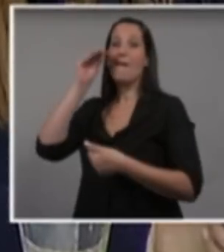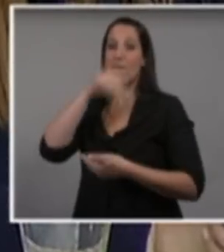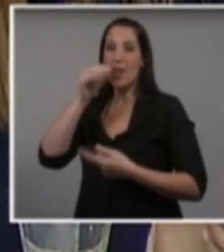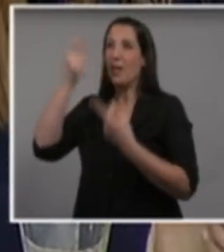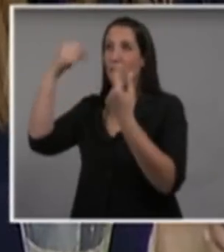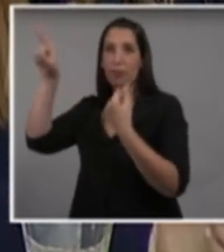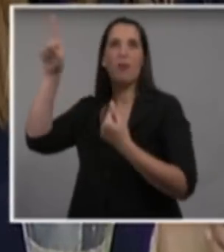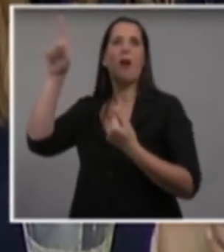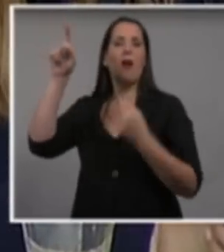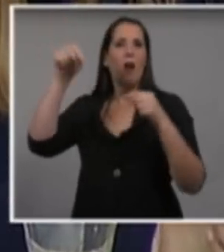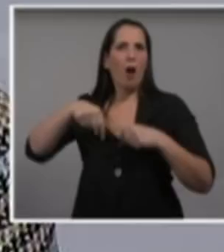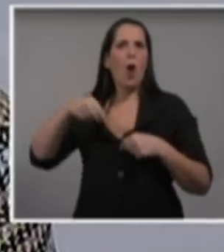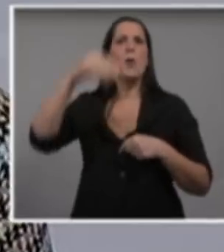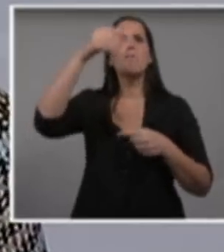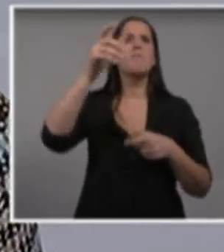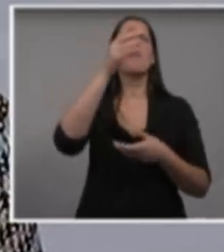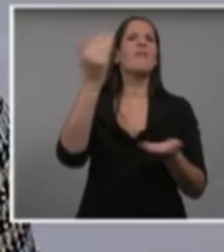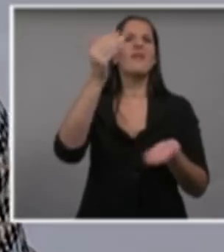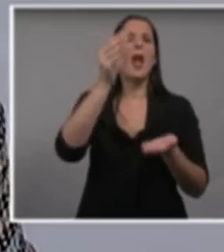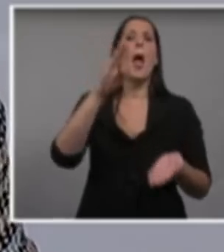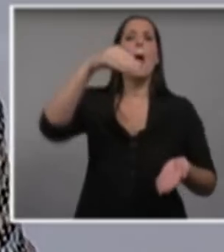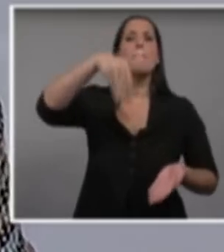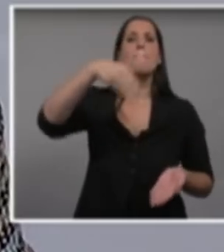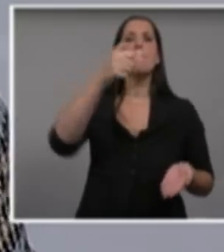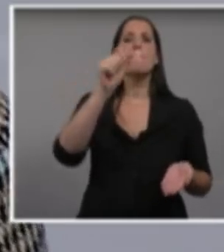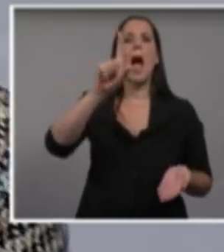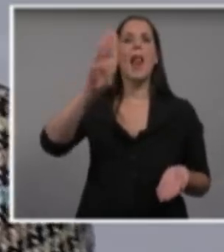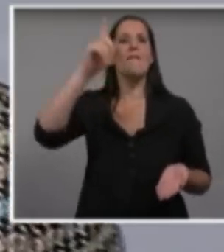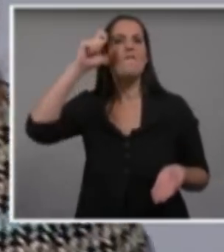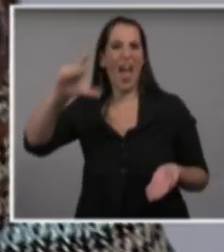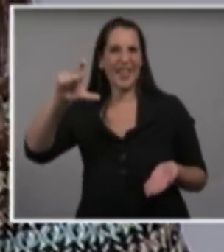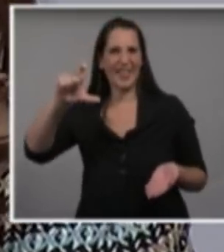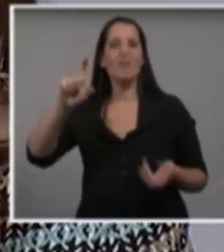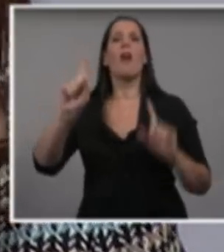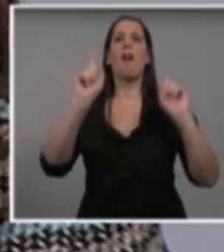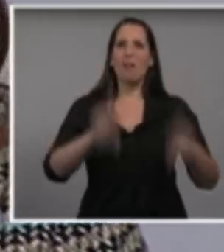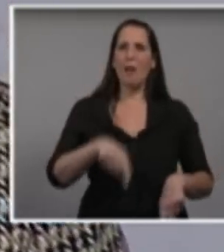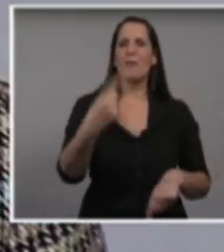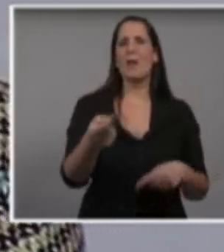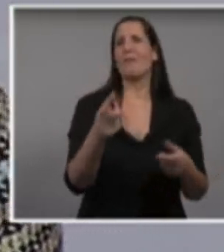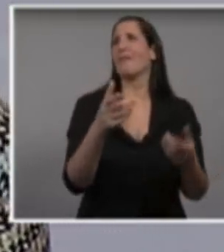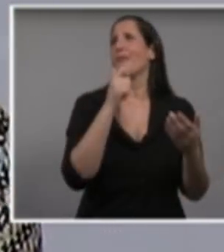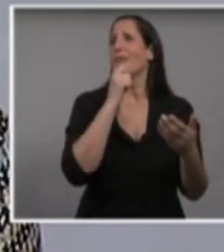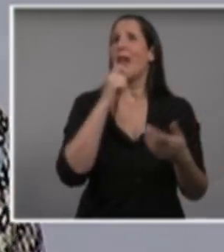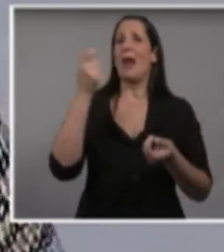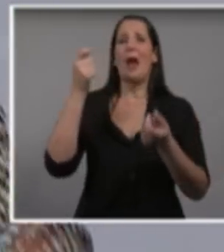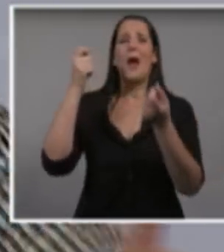emblema e ícono nacional como el bife de chorizo. Sí, señores, el Malbec,